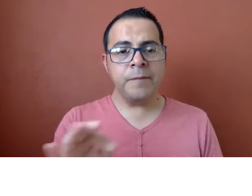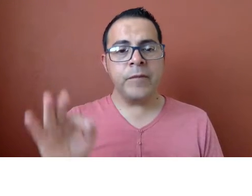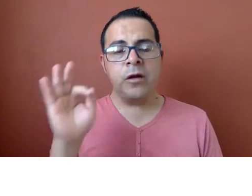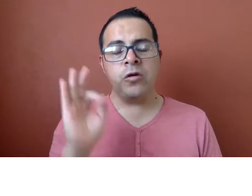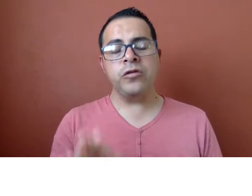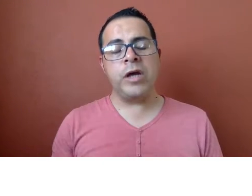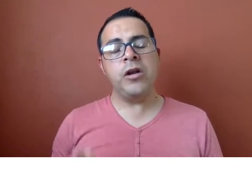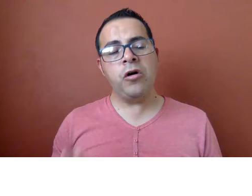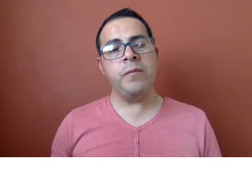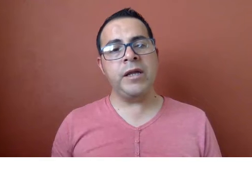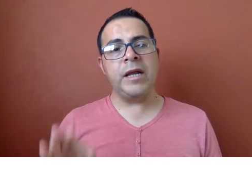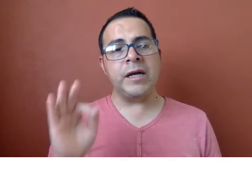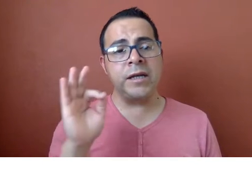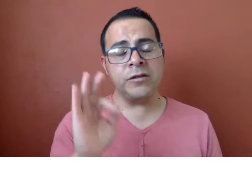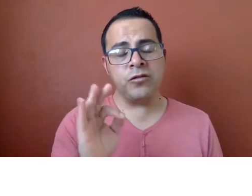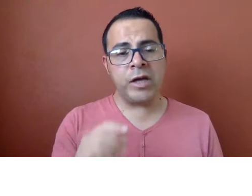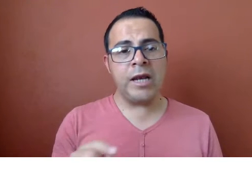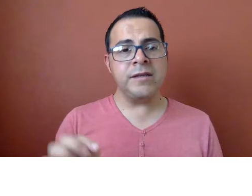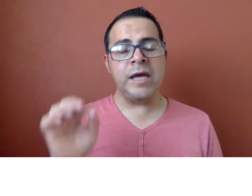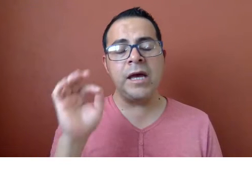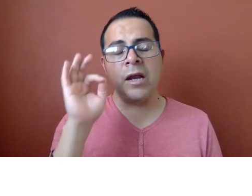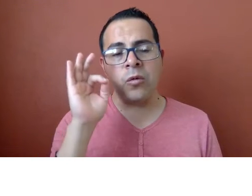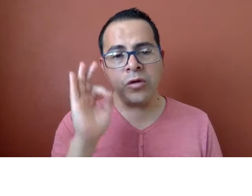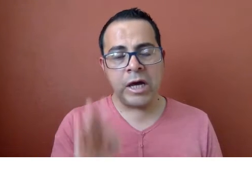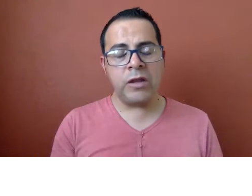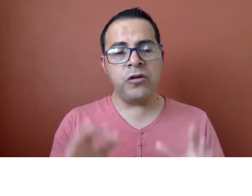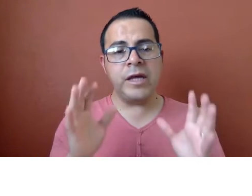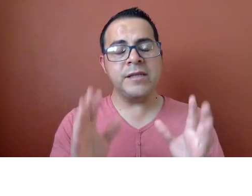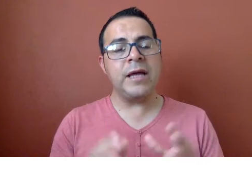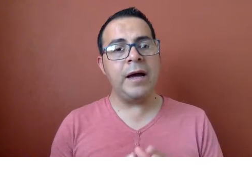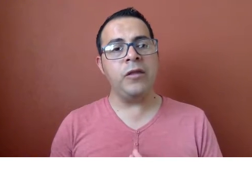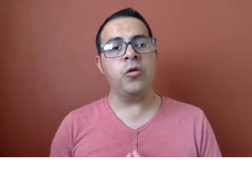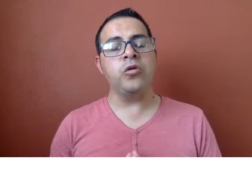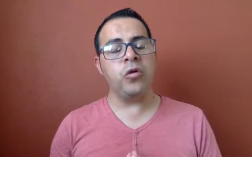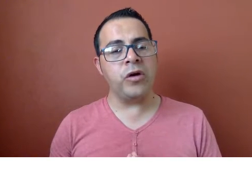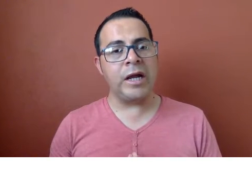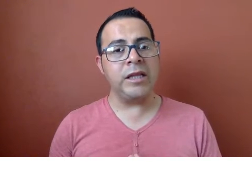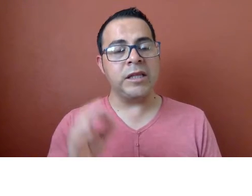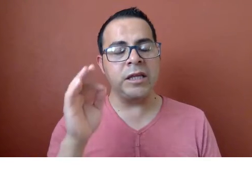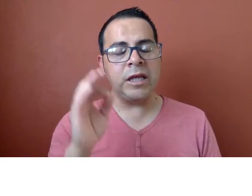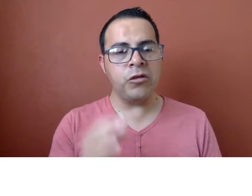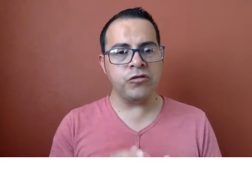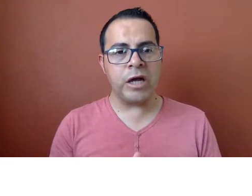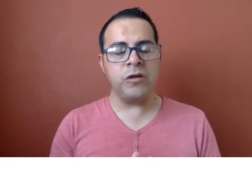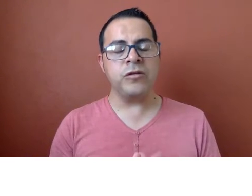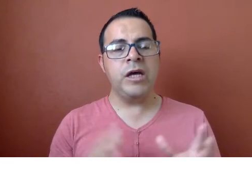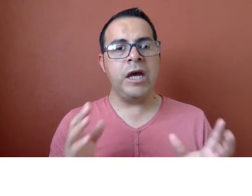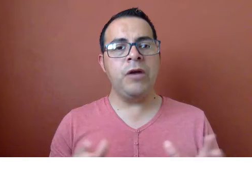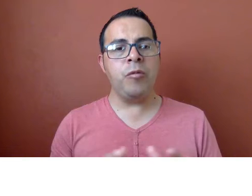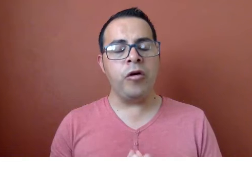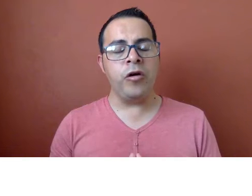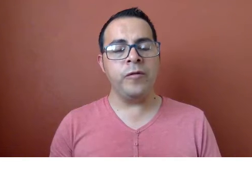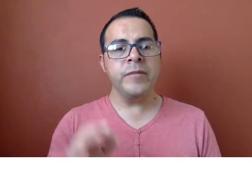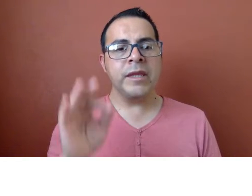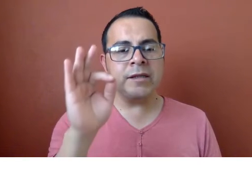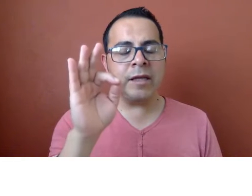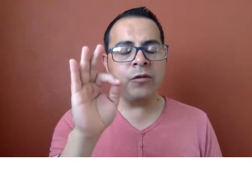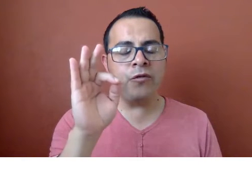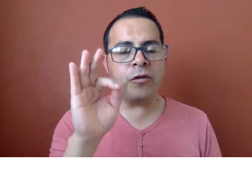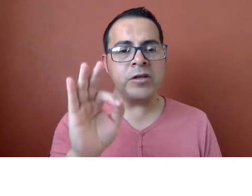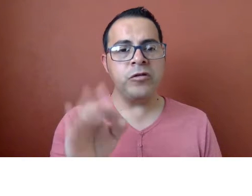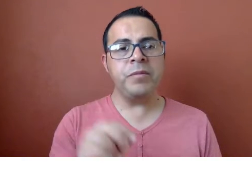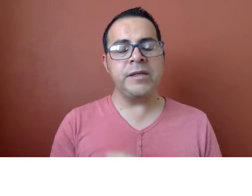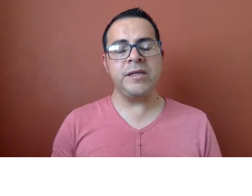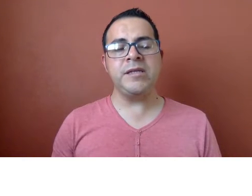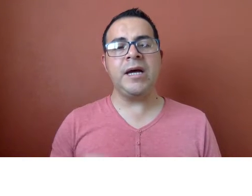voy a dar el nombre de las redes sociales del cuñado de esta doctora de 32 años en Nuevo León, que está